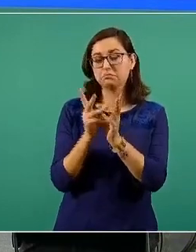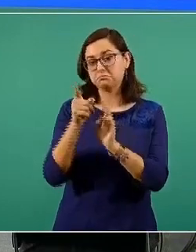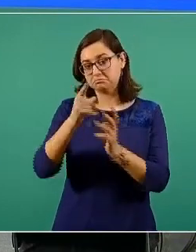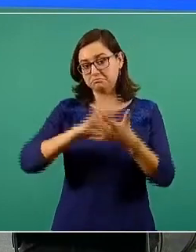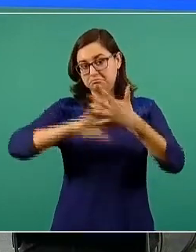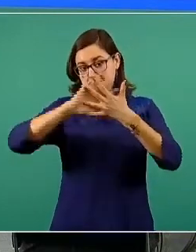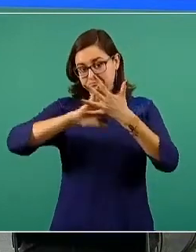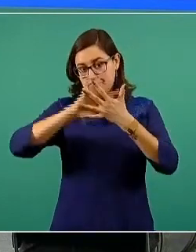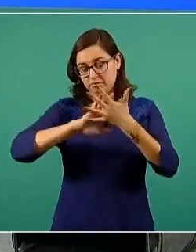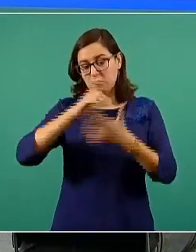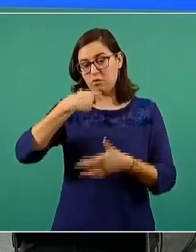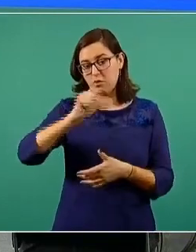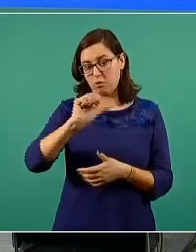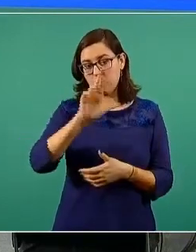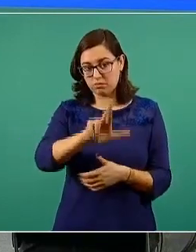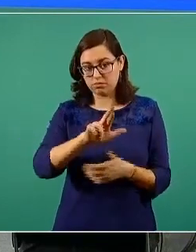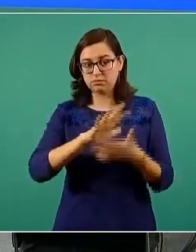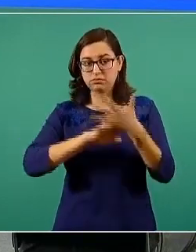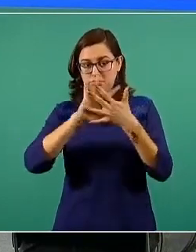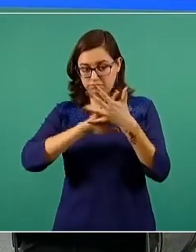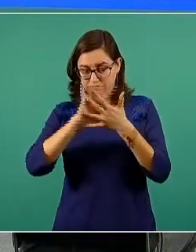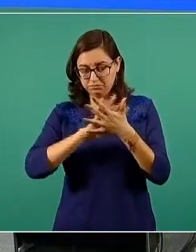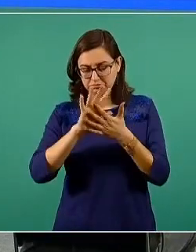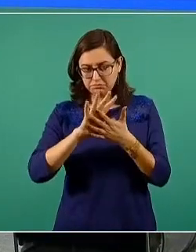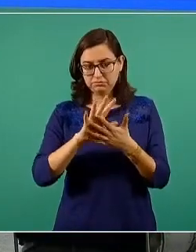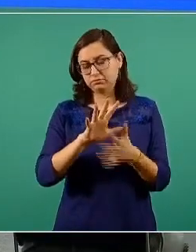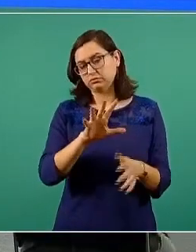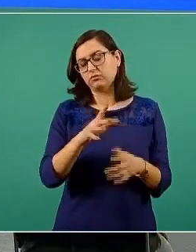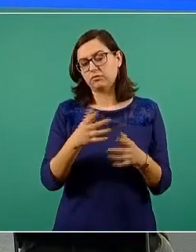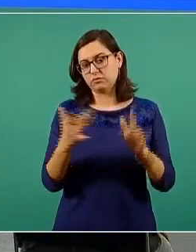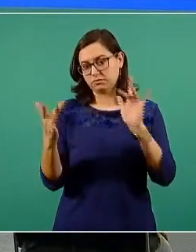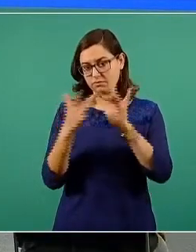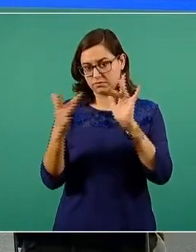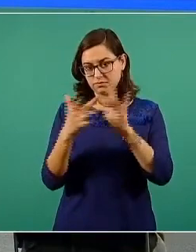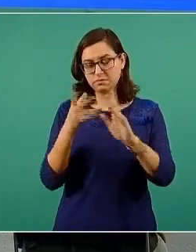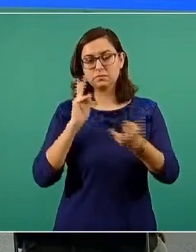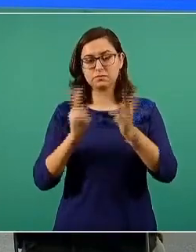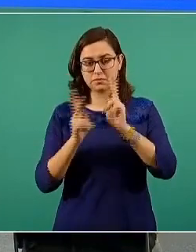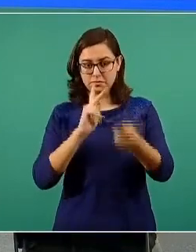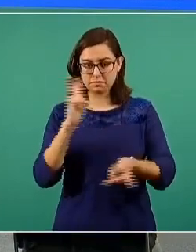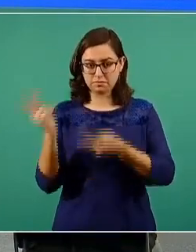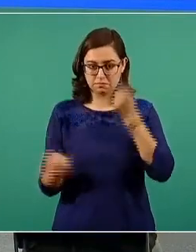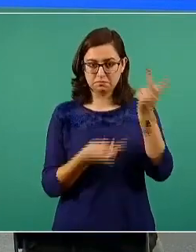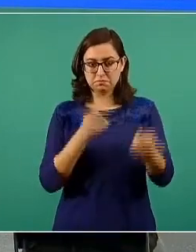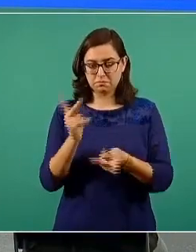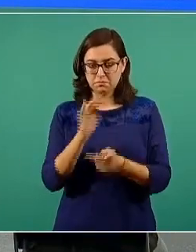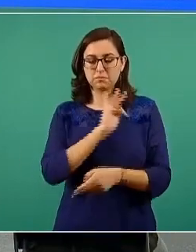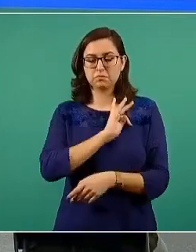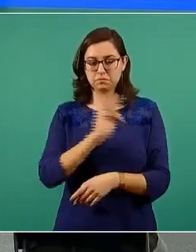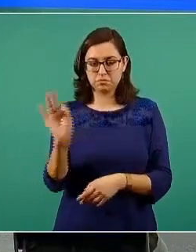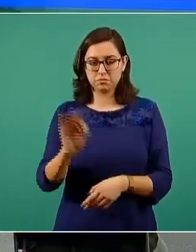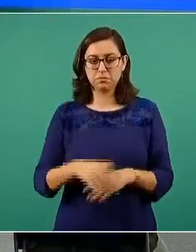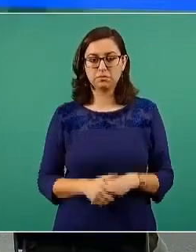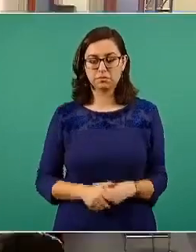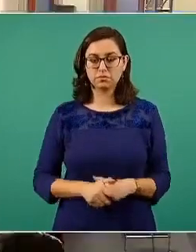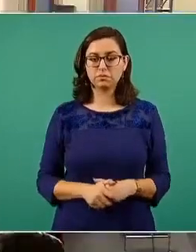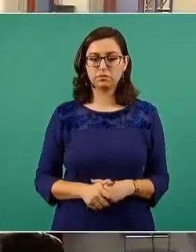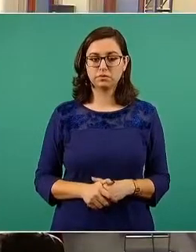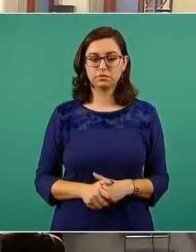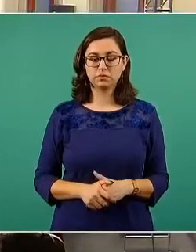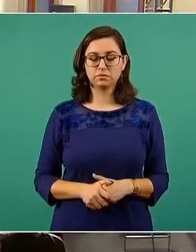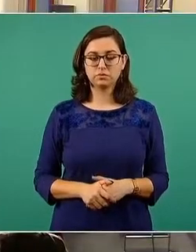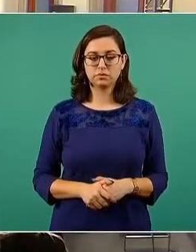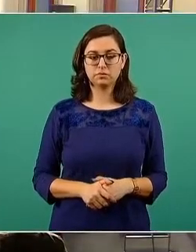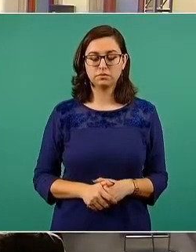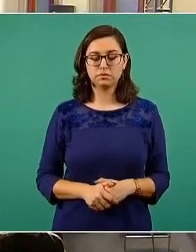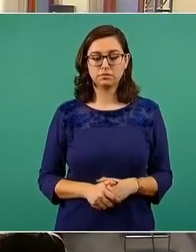tiene una pregunta que no es frecuente, de todos modos escríbala y quedará registrada para incorporarse en el repertorio de vacunas frecuentes, de